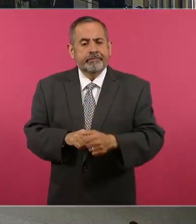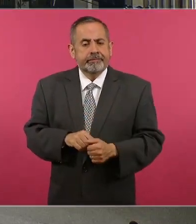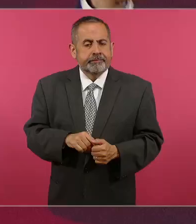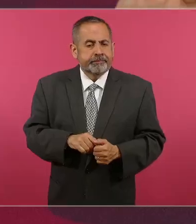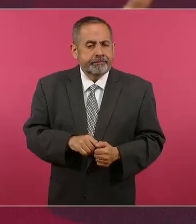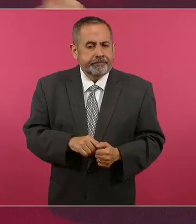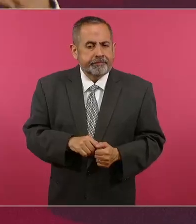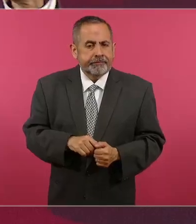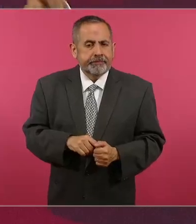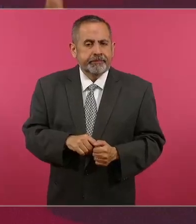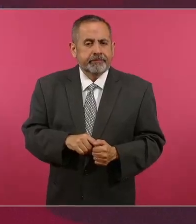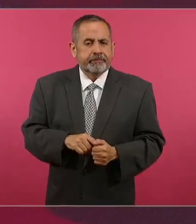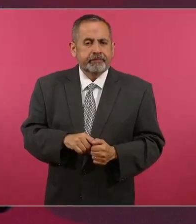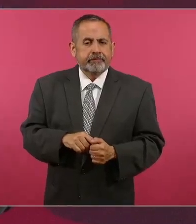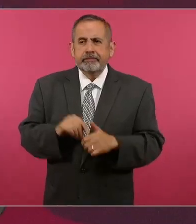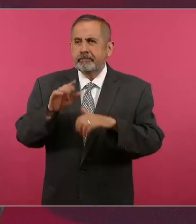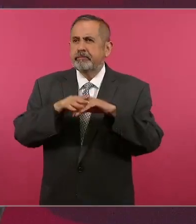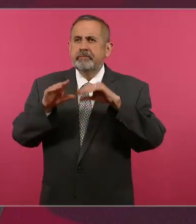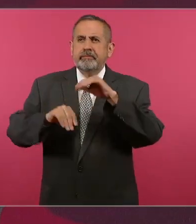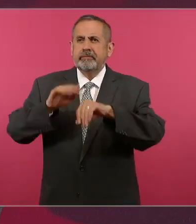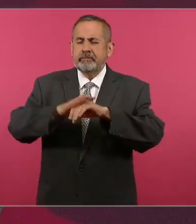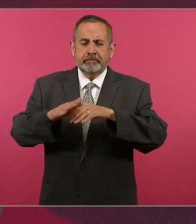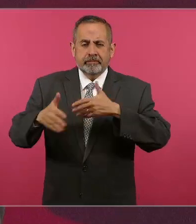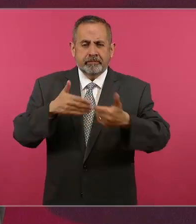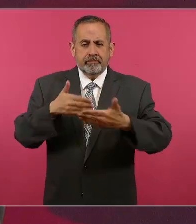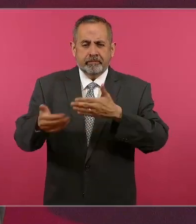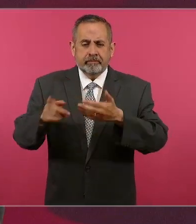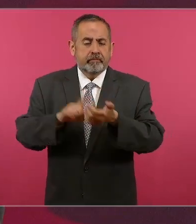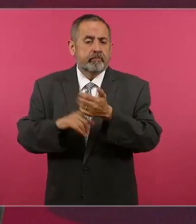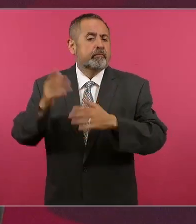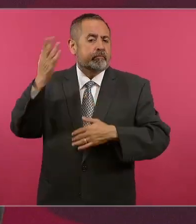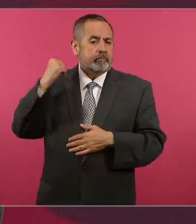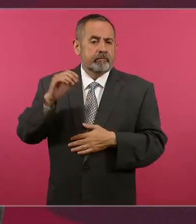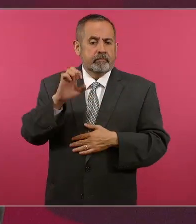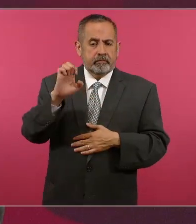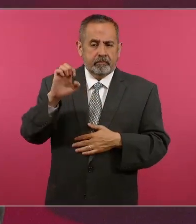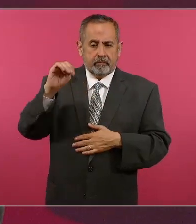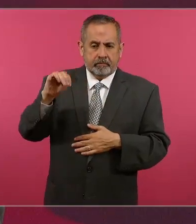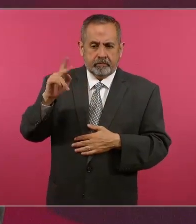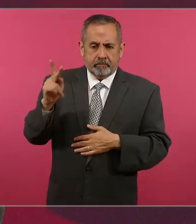ya de más actualidad, que tenía el Estado Mayor Presidencial.